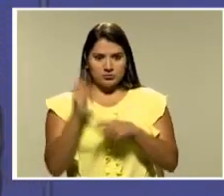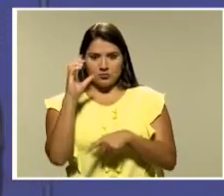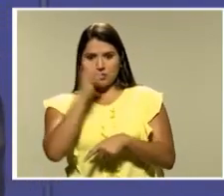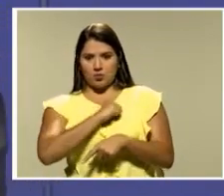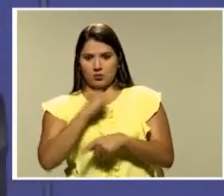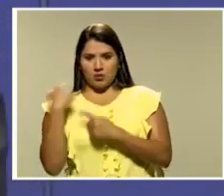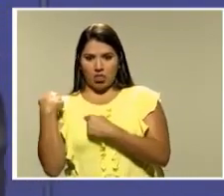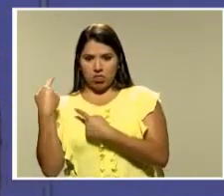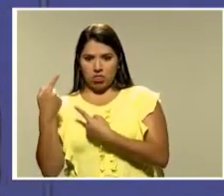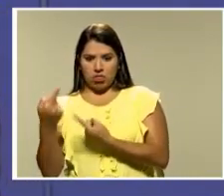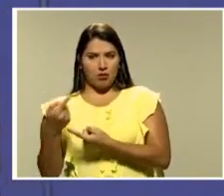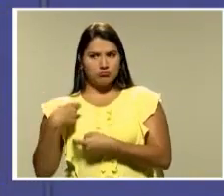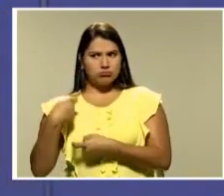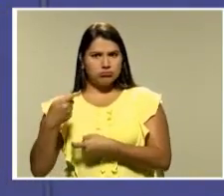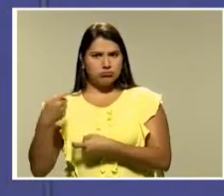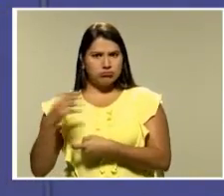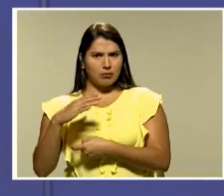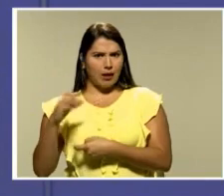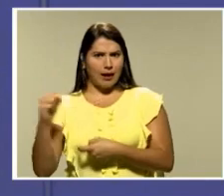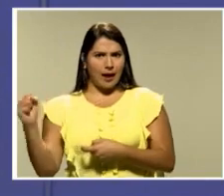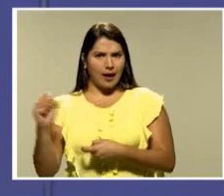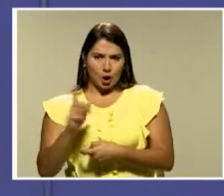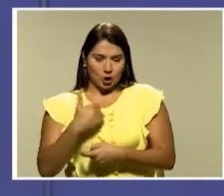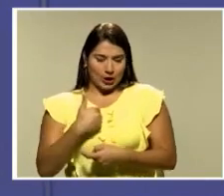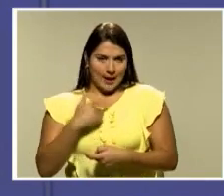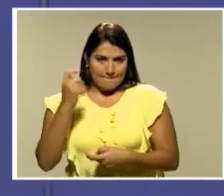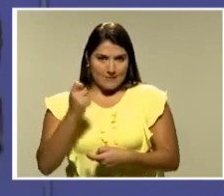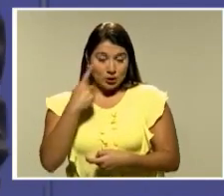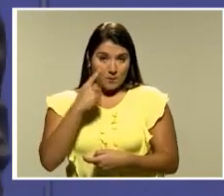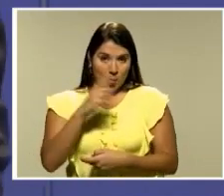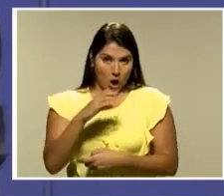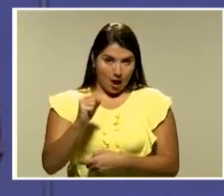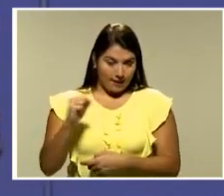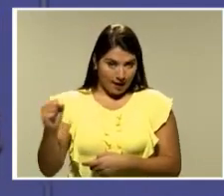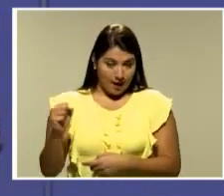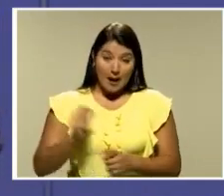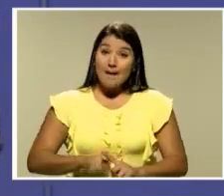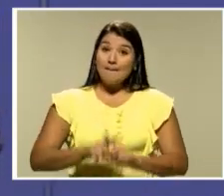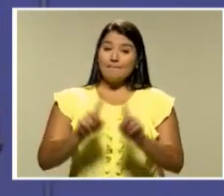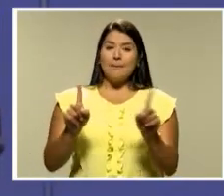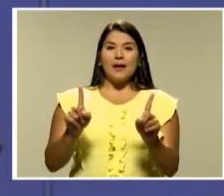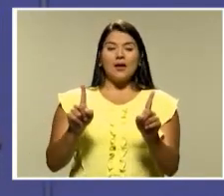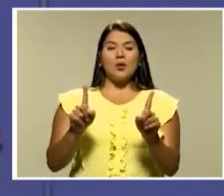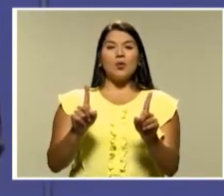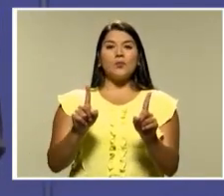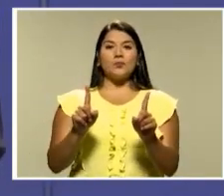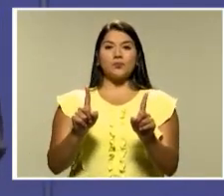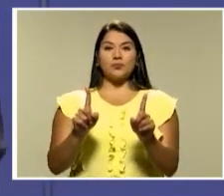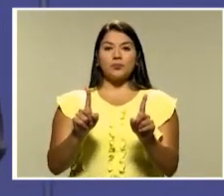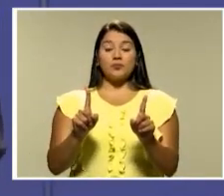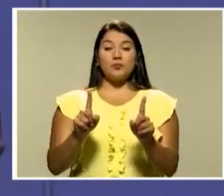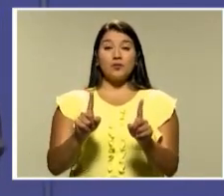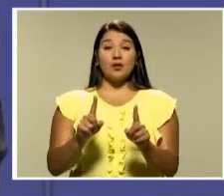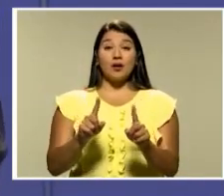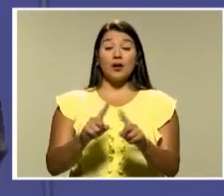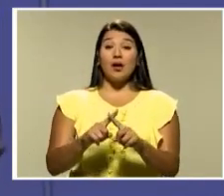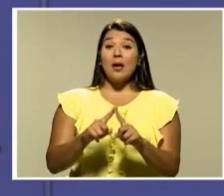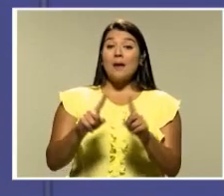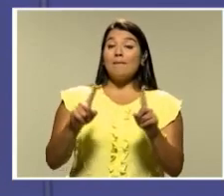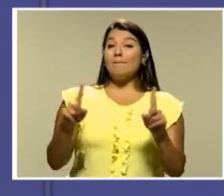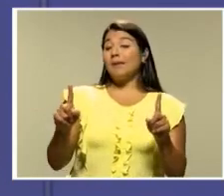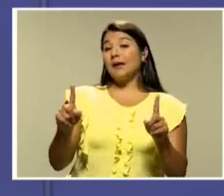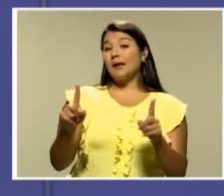no cotizó para la caja, no tiene pensión por la caja, pero tampoco la estructura de las pensiones